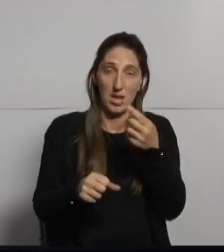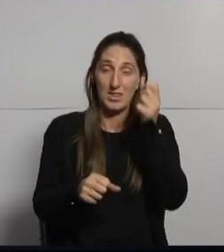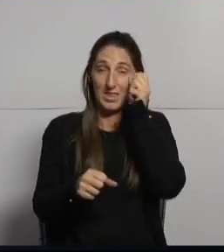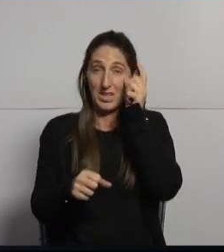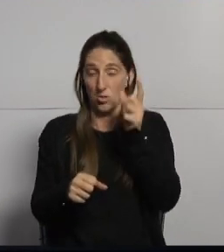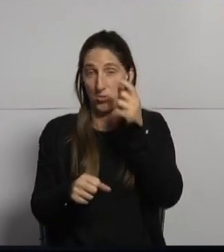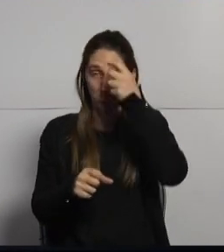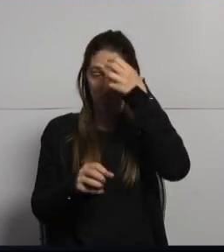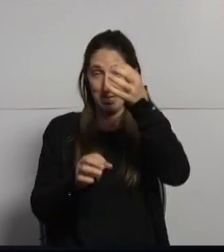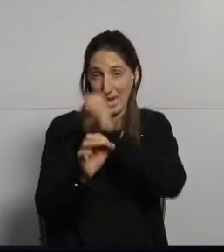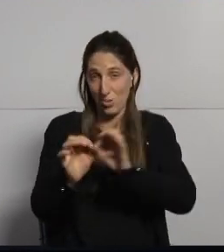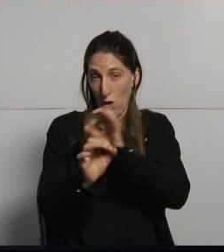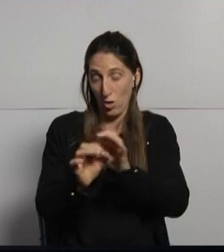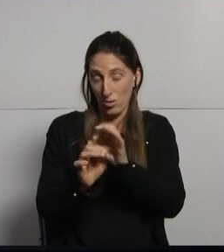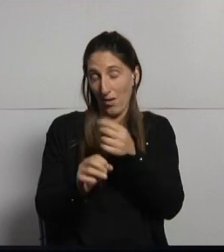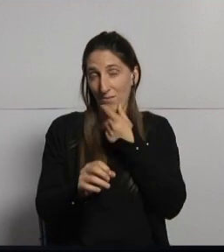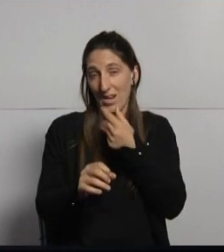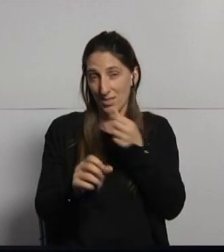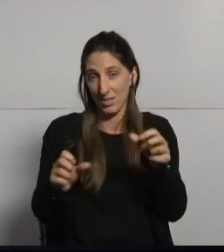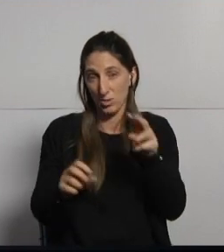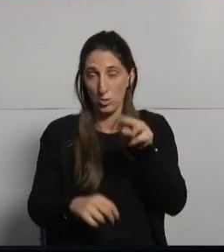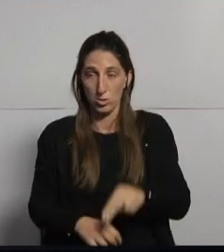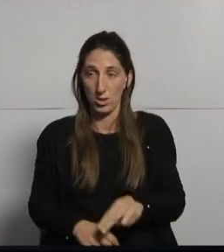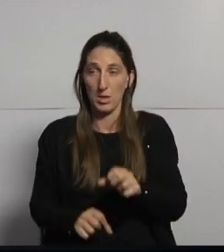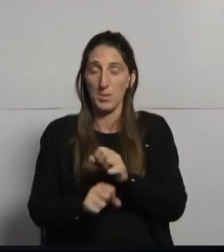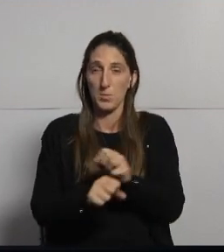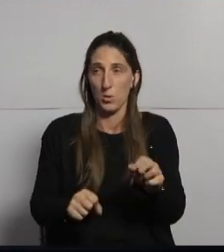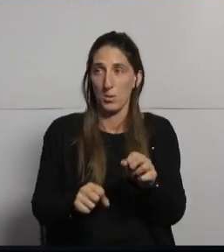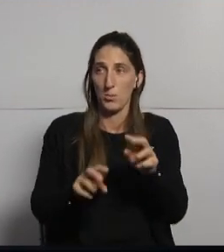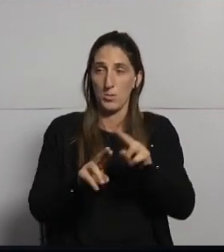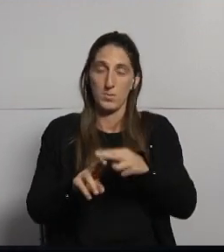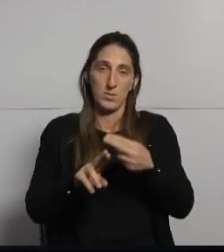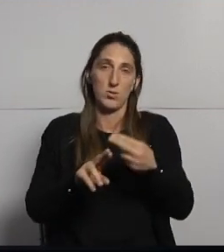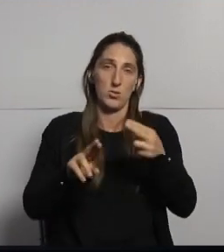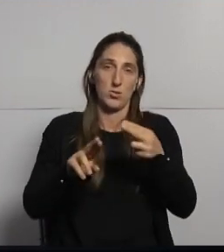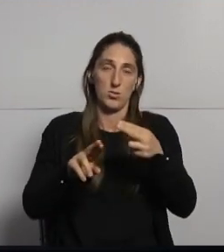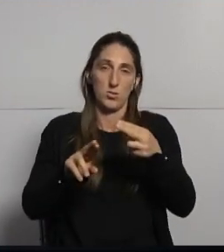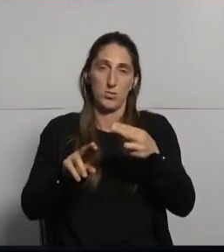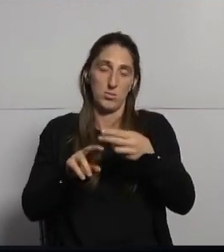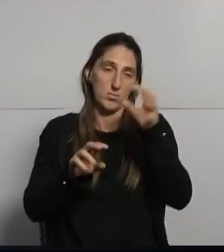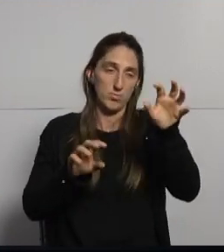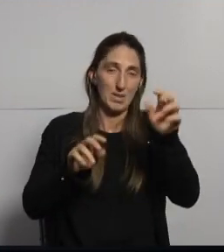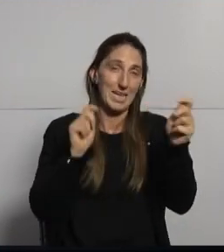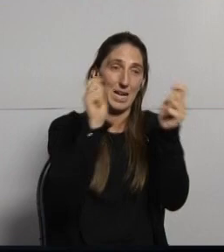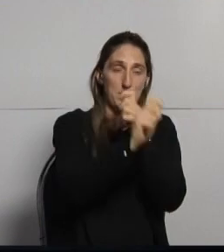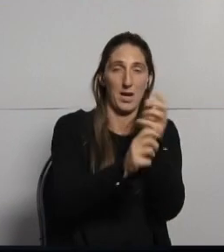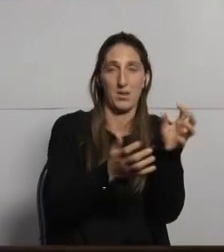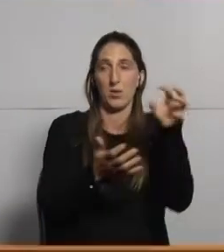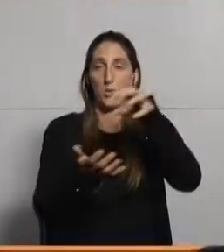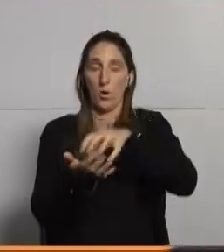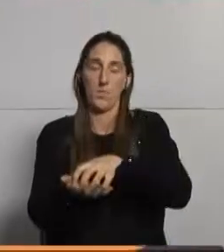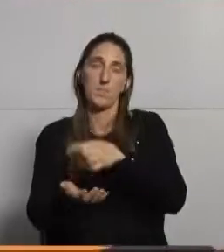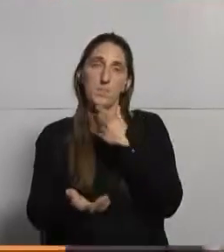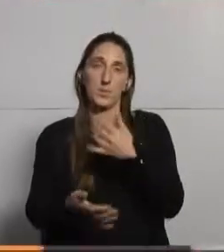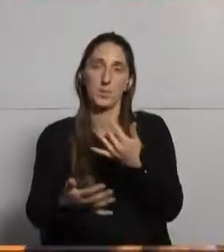bastante sencilla de implementar, de hecho tiene además la particularidad que podemos reubicarlo en diferentes lugares según lo necesitemos. Podría estar, por